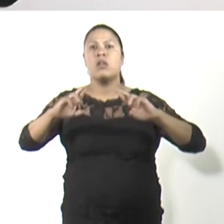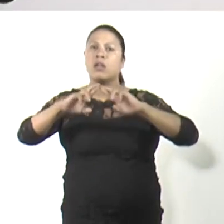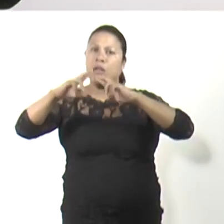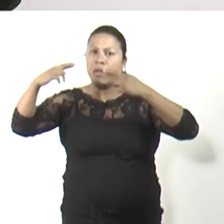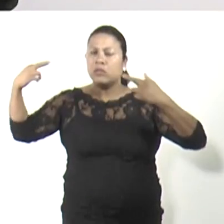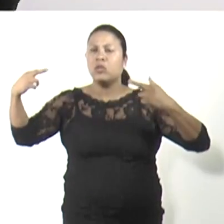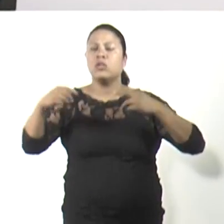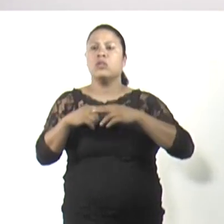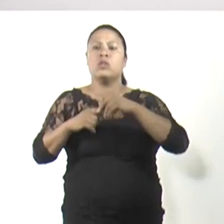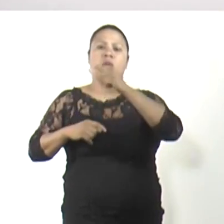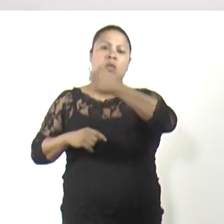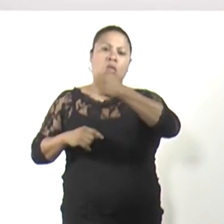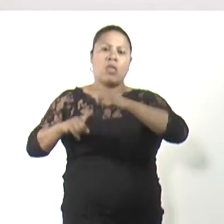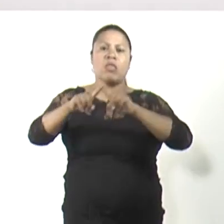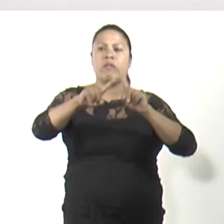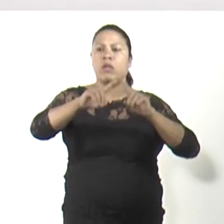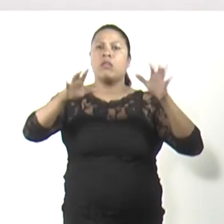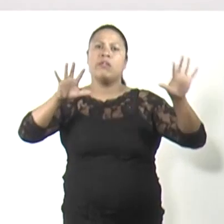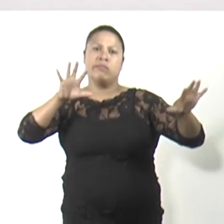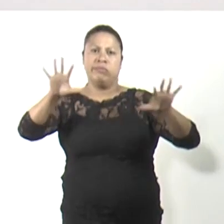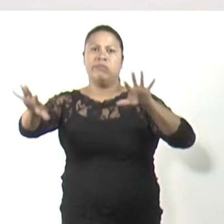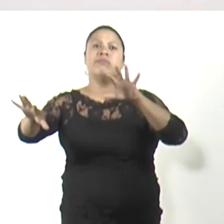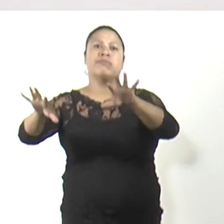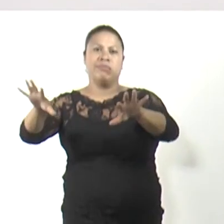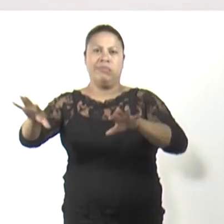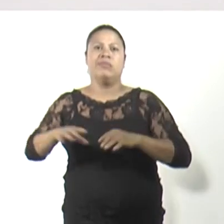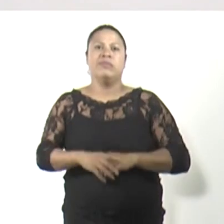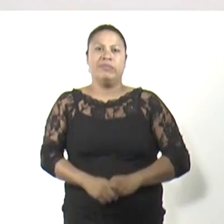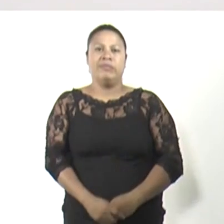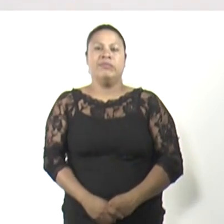dando uno con otro.